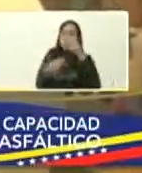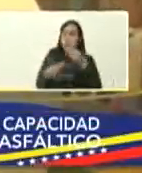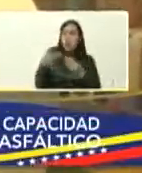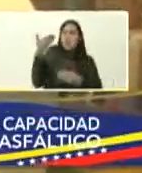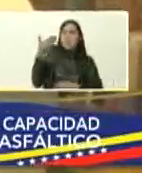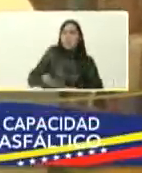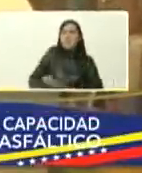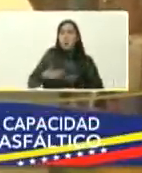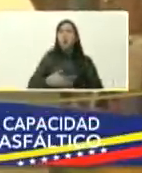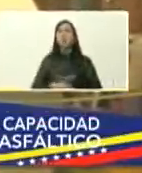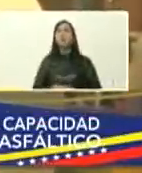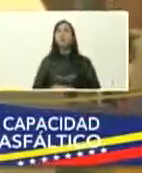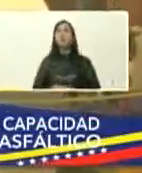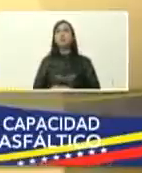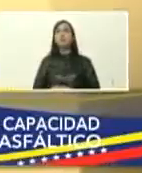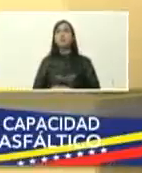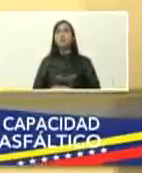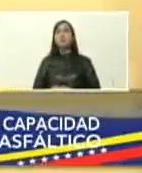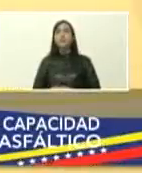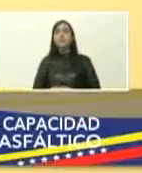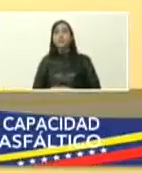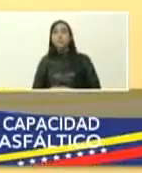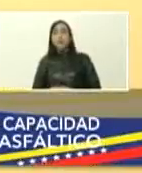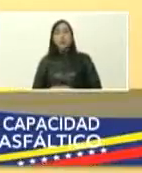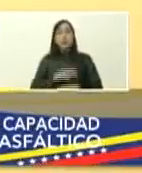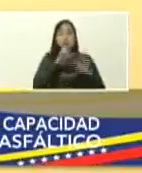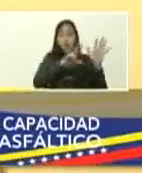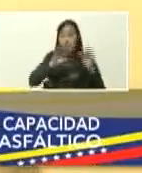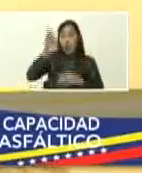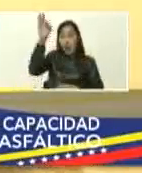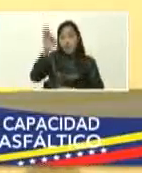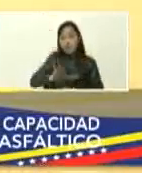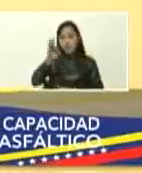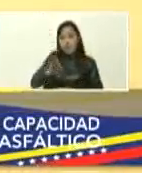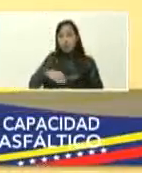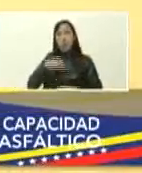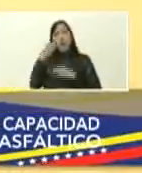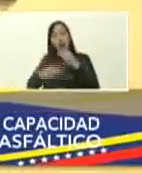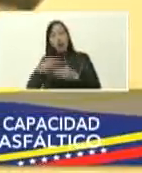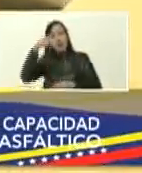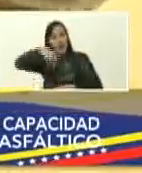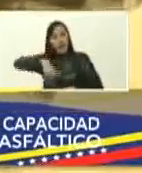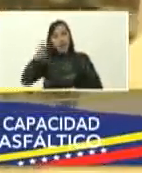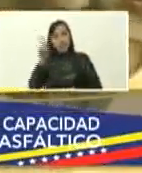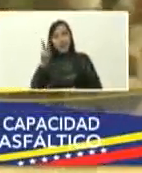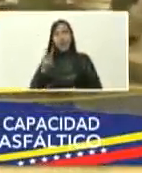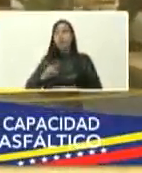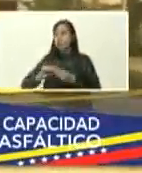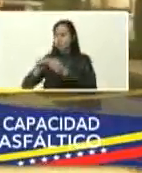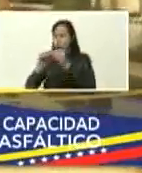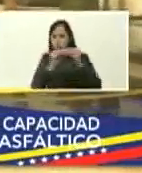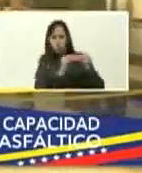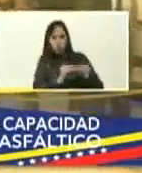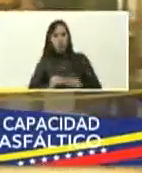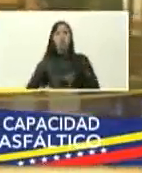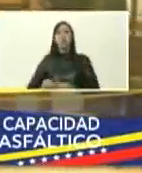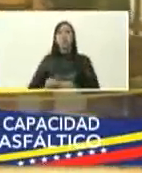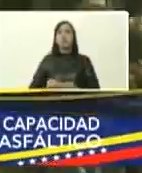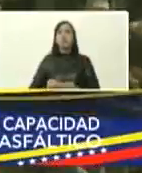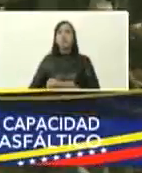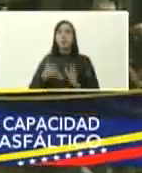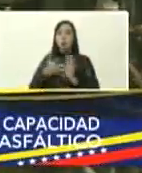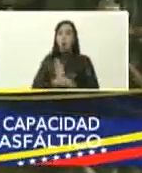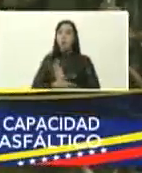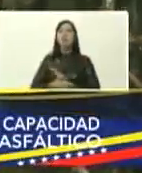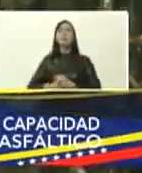que usted nos ha mandado identificar, ya que más del 70% es producción nacional, son insumos nacionales que son suministrados por